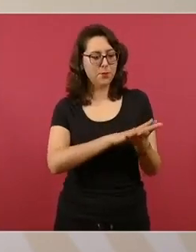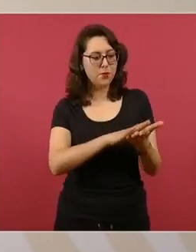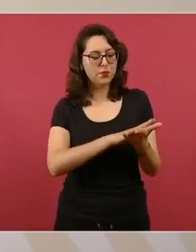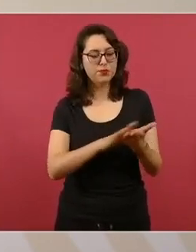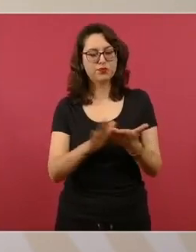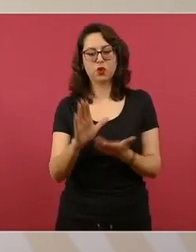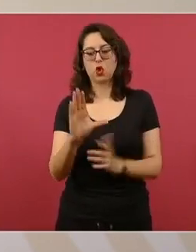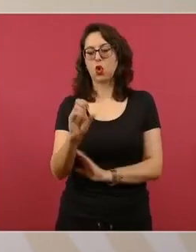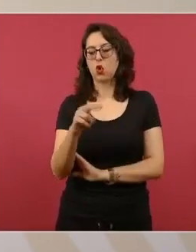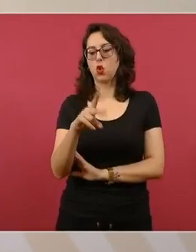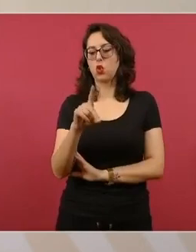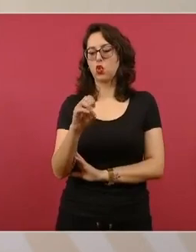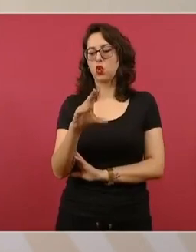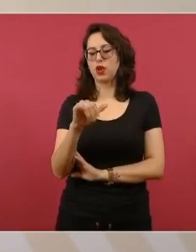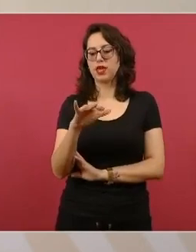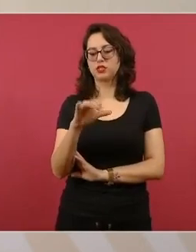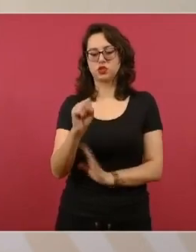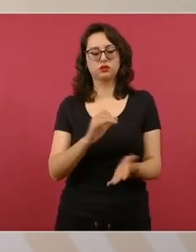impuestos,